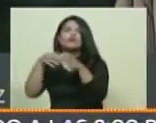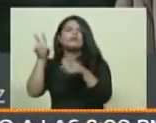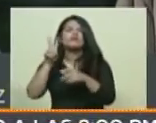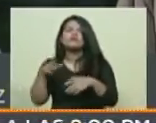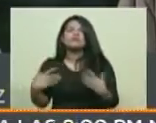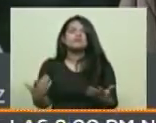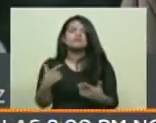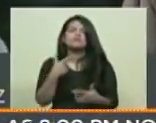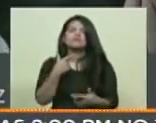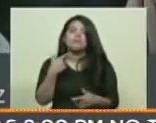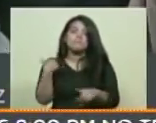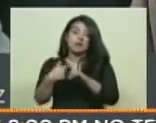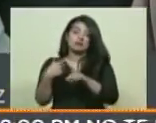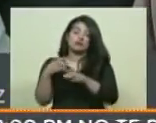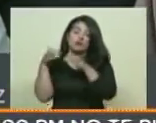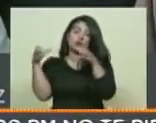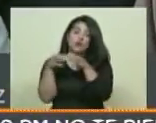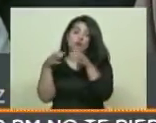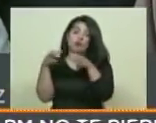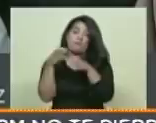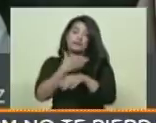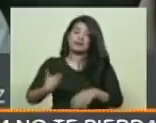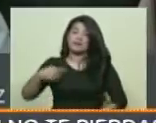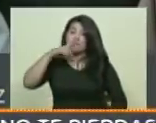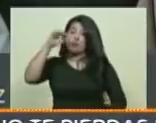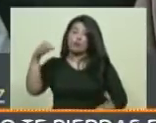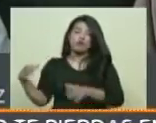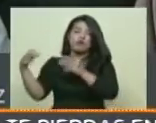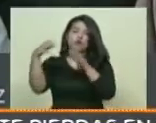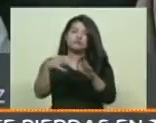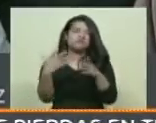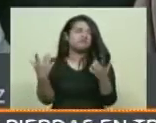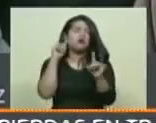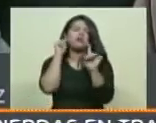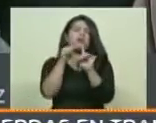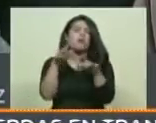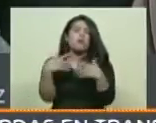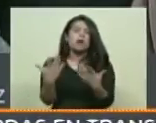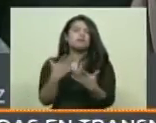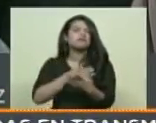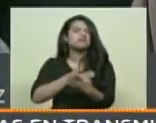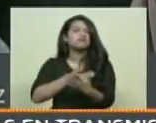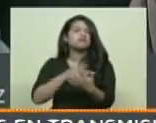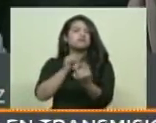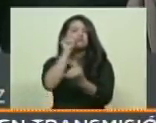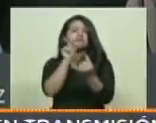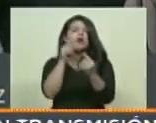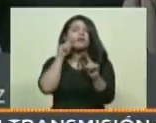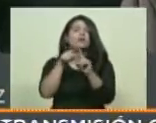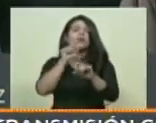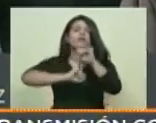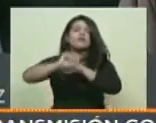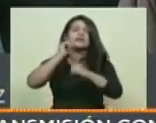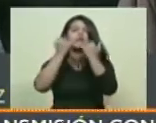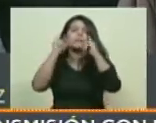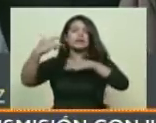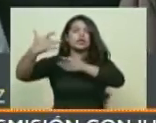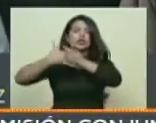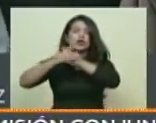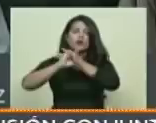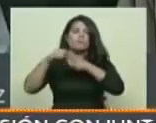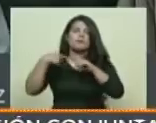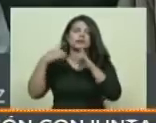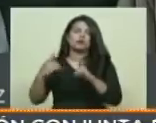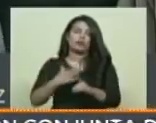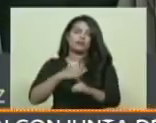venezolanos, y en el caso de la delegación del presidente Nicolás Maduro, es obviamente nuestro punto central, es la defensa de la soberanía y la